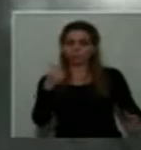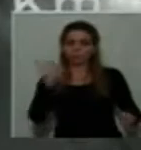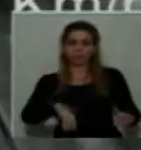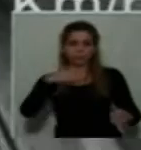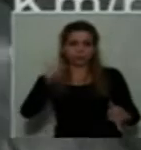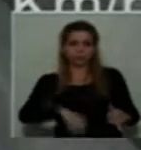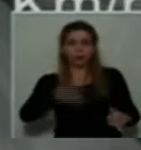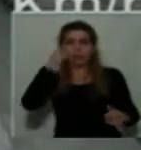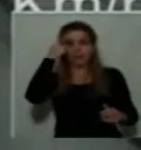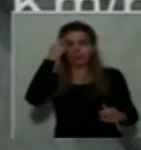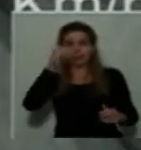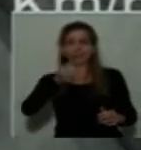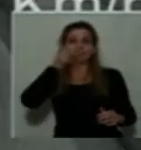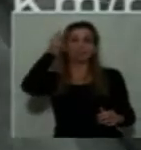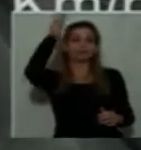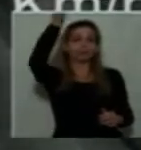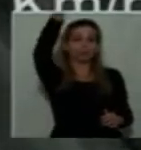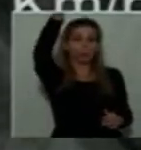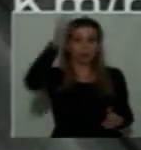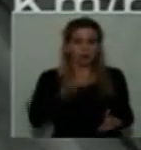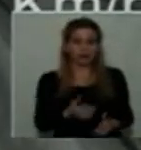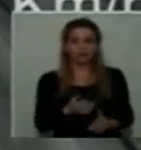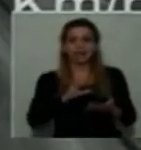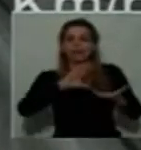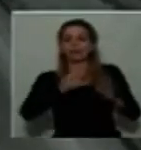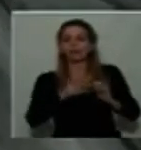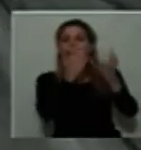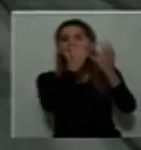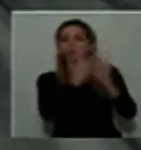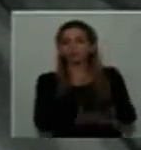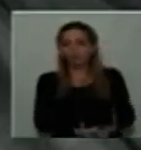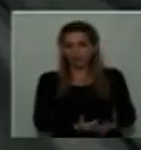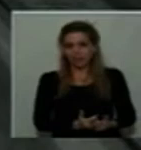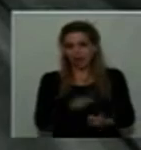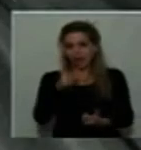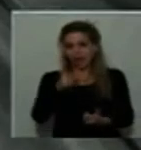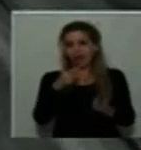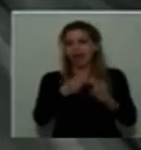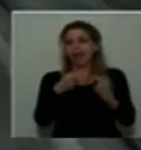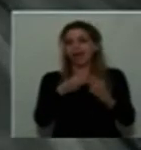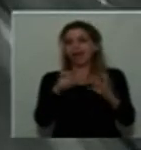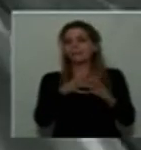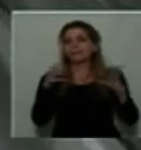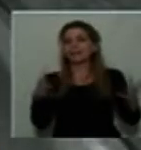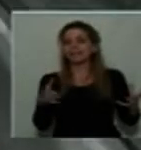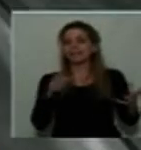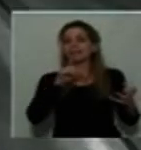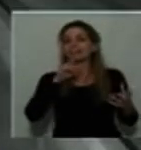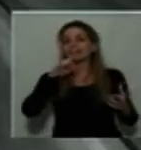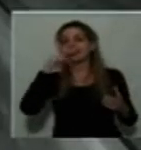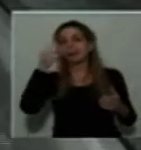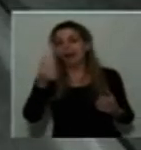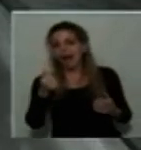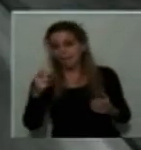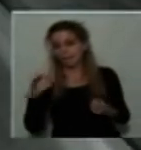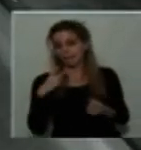para comprarlo. Si le pagamos 1.953 millones de pesos a TVA, la empresa de los Siriglianos, si le seguimos pagando toneladas de millones